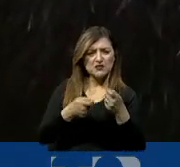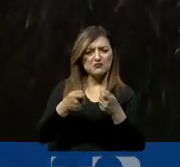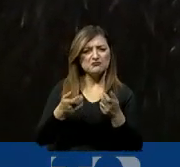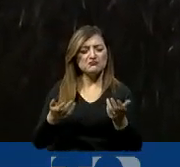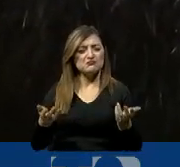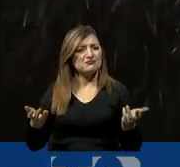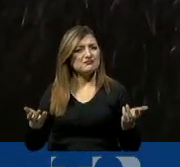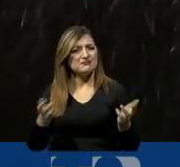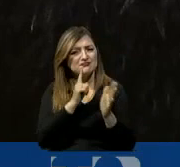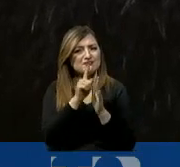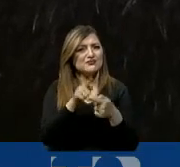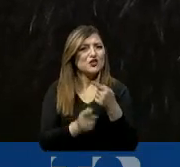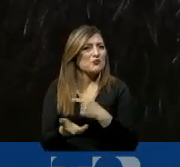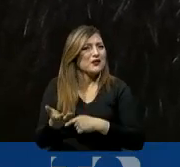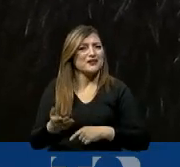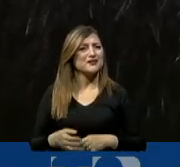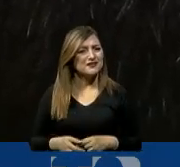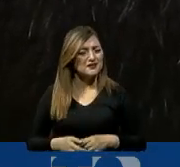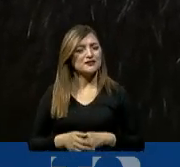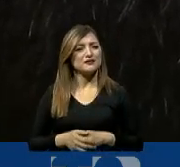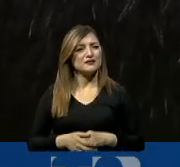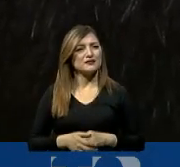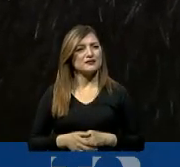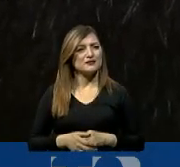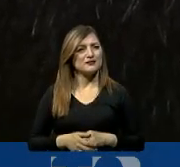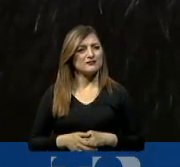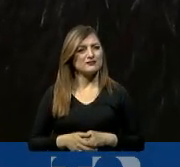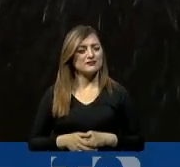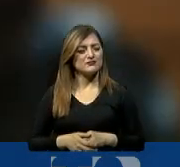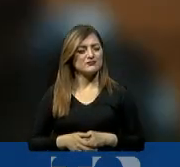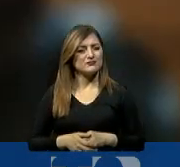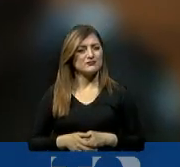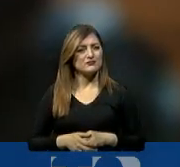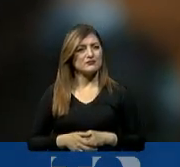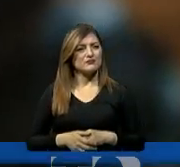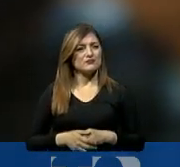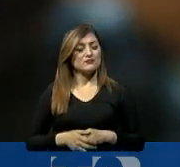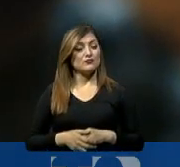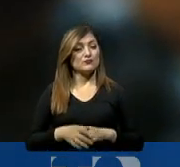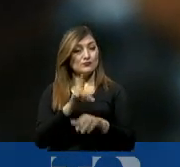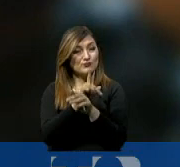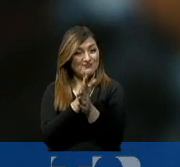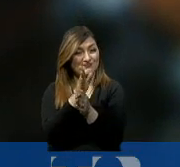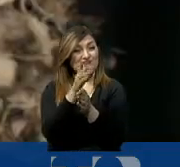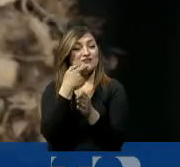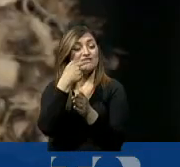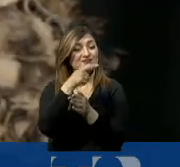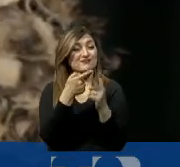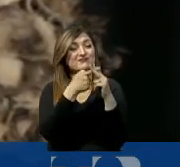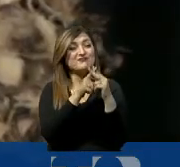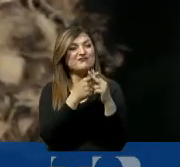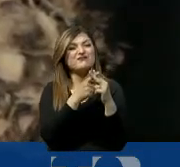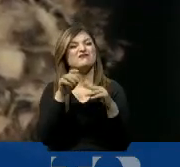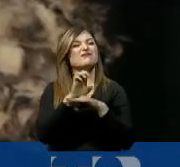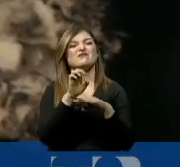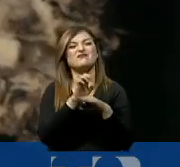uno no puede hacer nada pues para poder aplacar esto. Según los especialistas, la edad de inicio de consumo